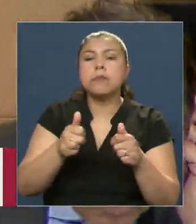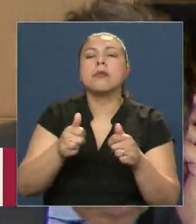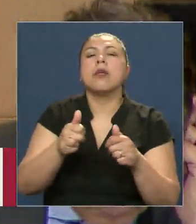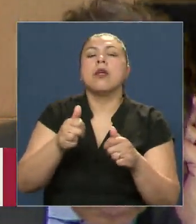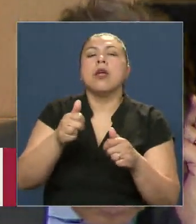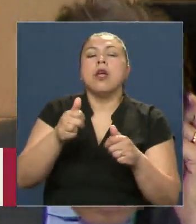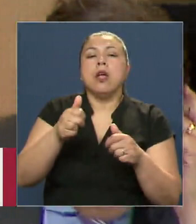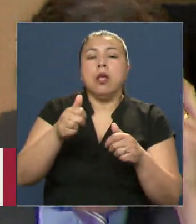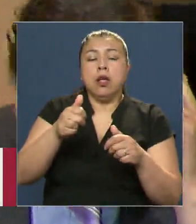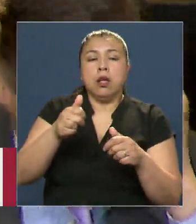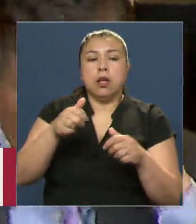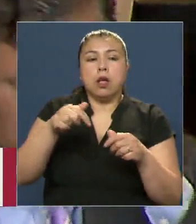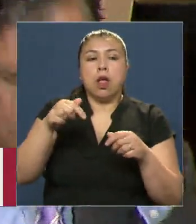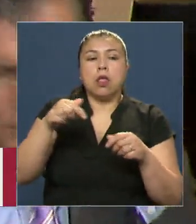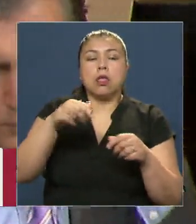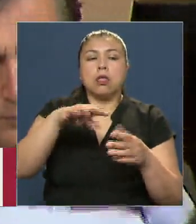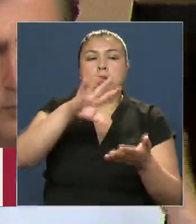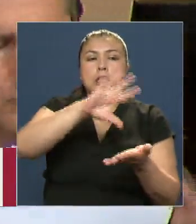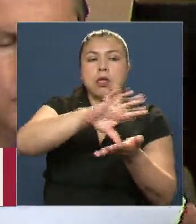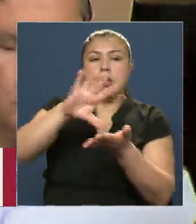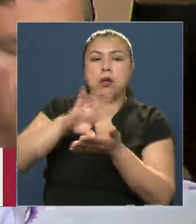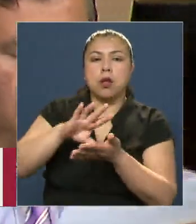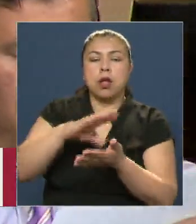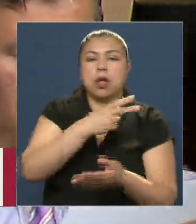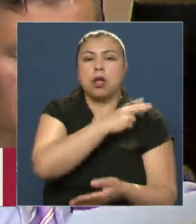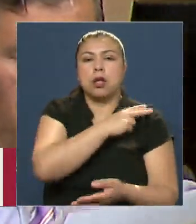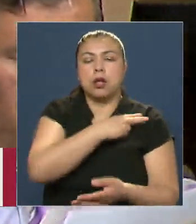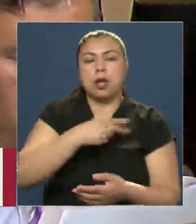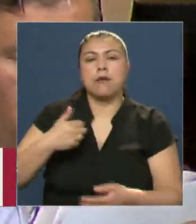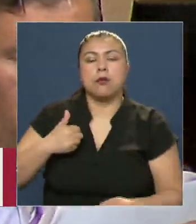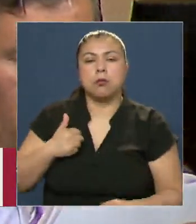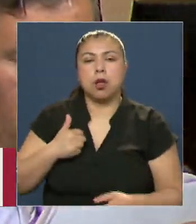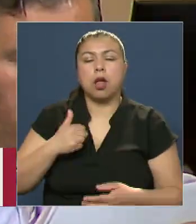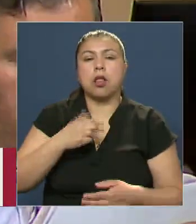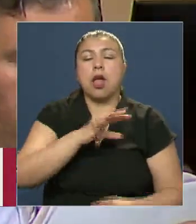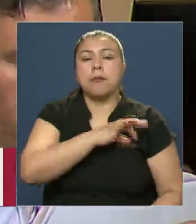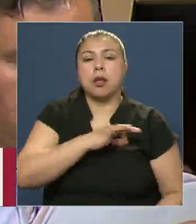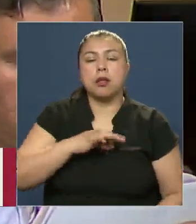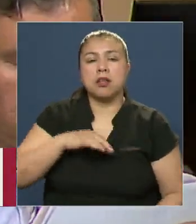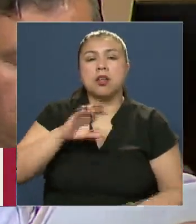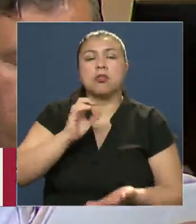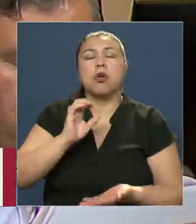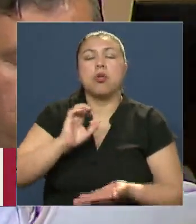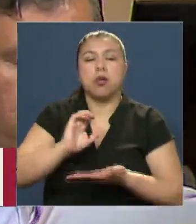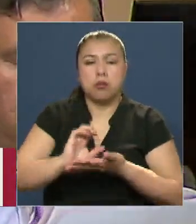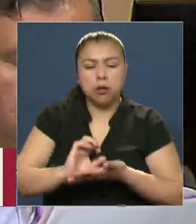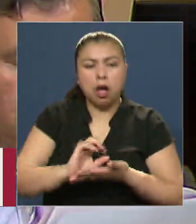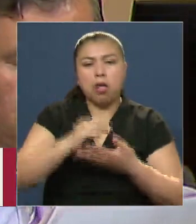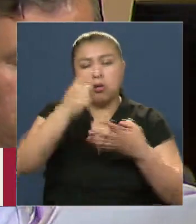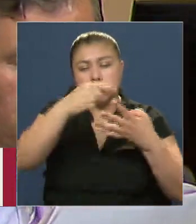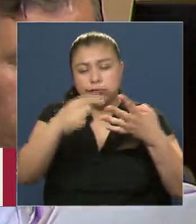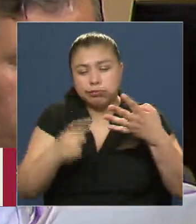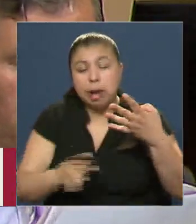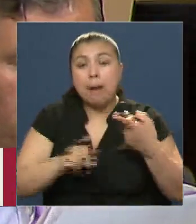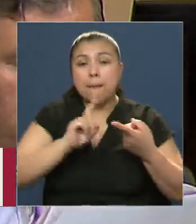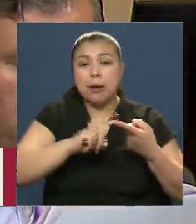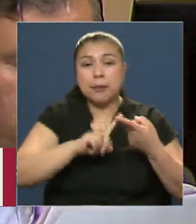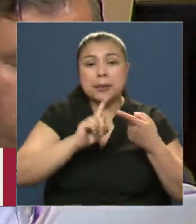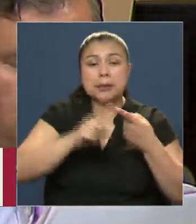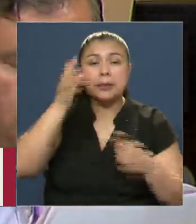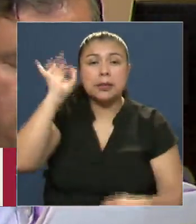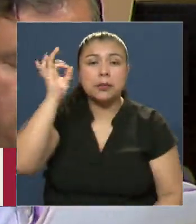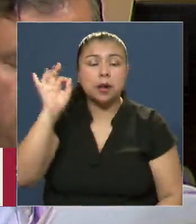los países miembros, jefes de policía como también ministros de Estado y otras personas acreditadas para participar,